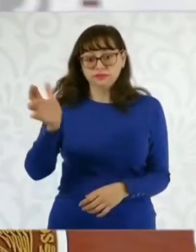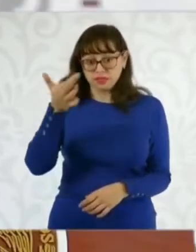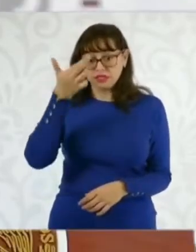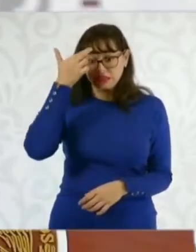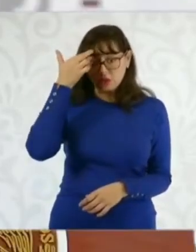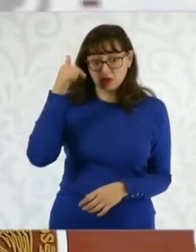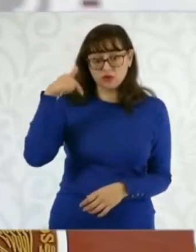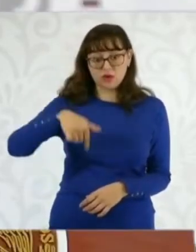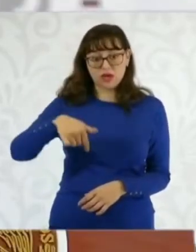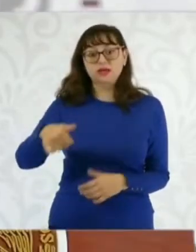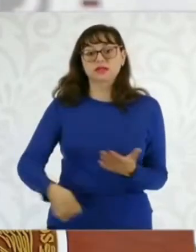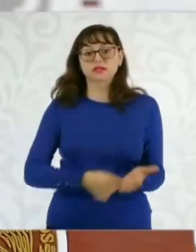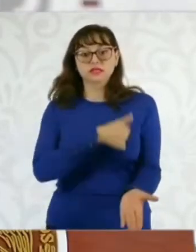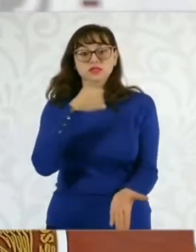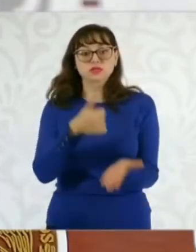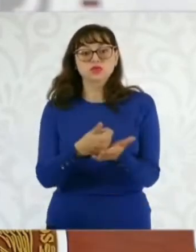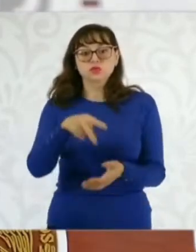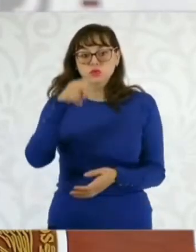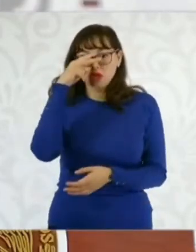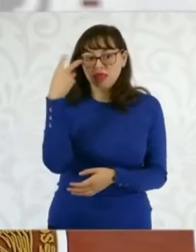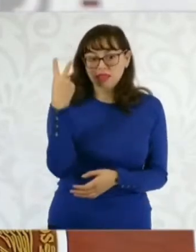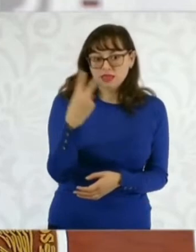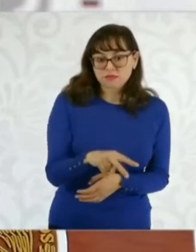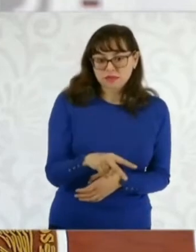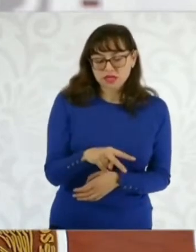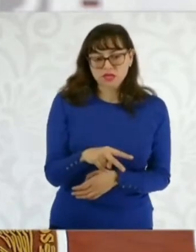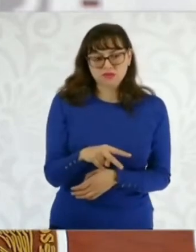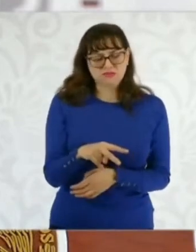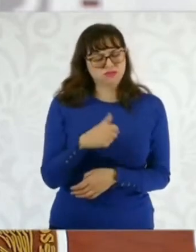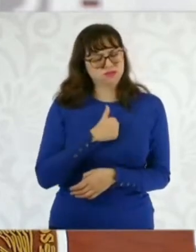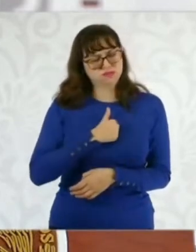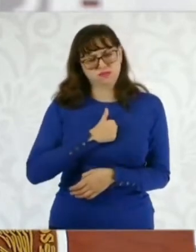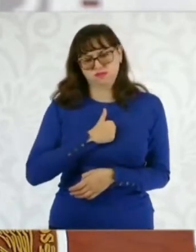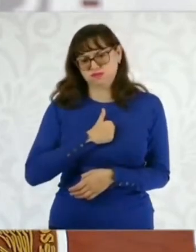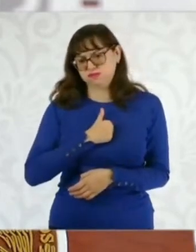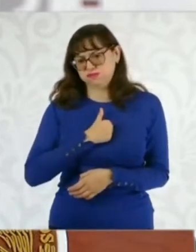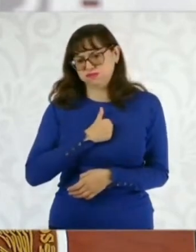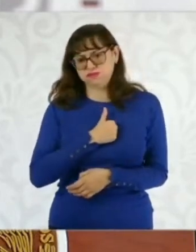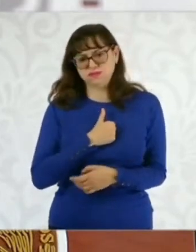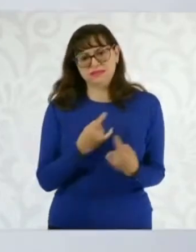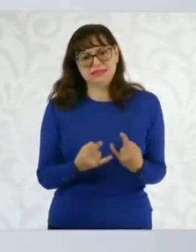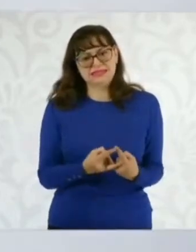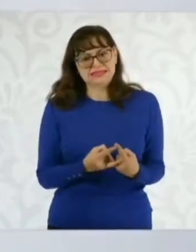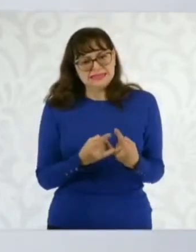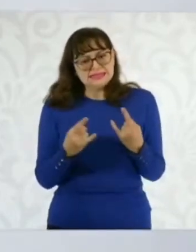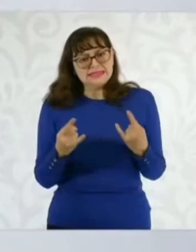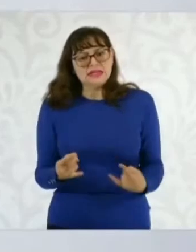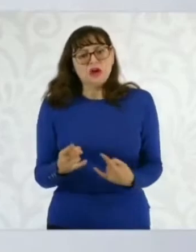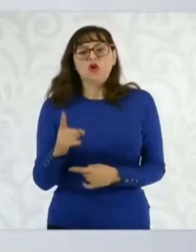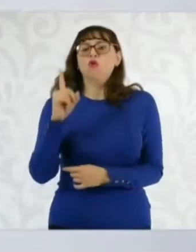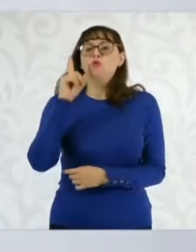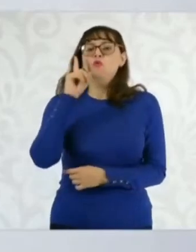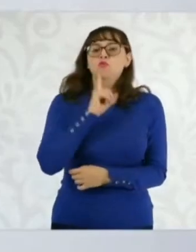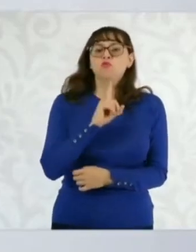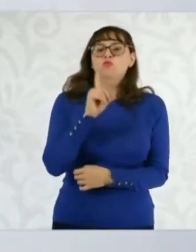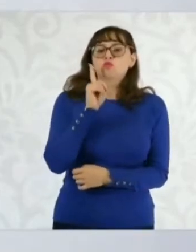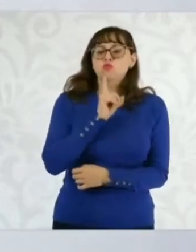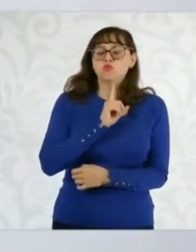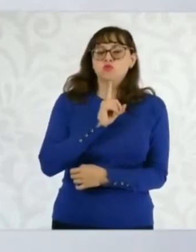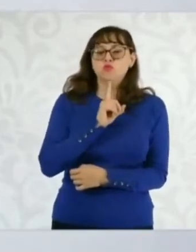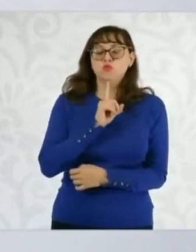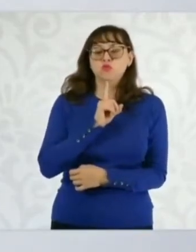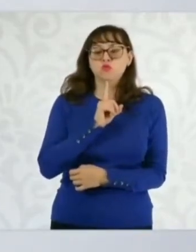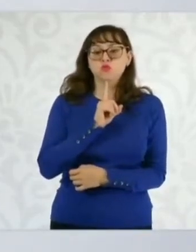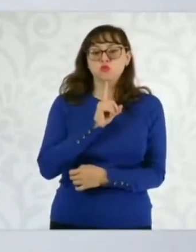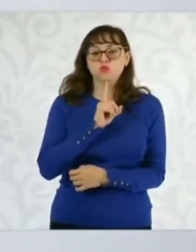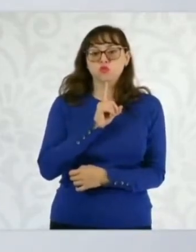en la Ciudad de México tuvimos un lamentabilísimo caso de una mujer que